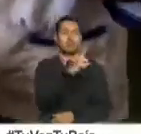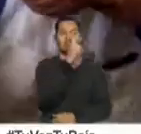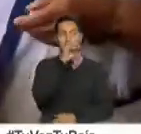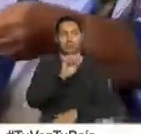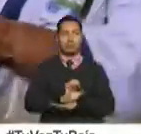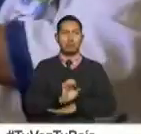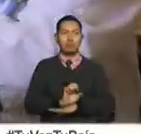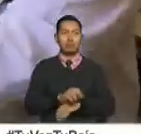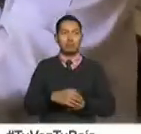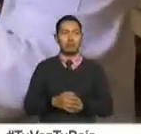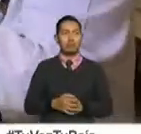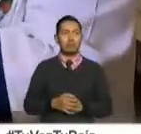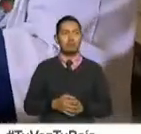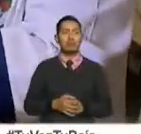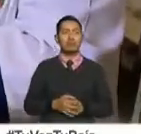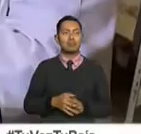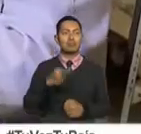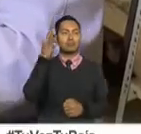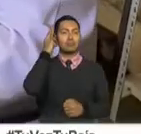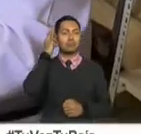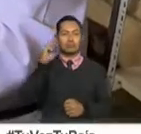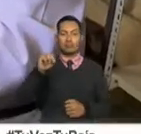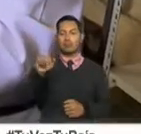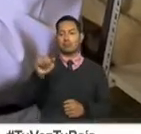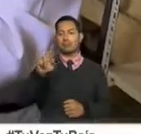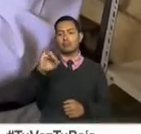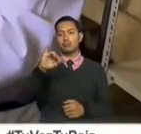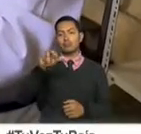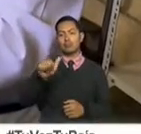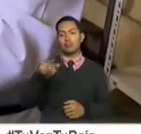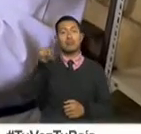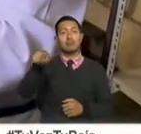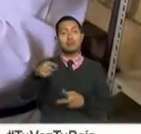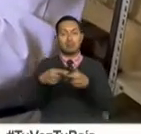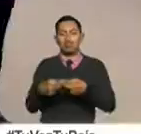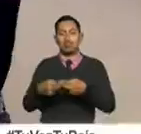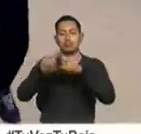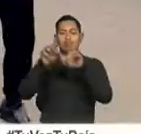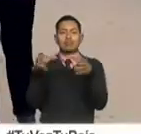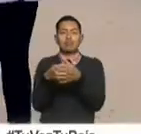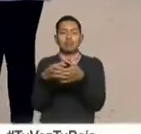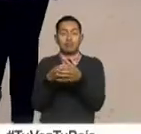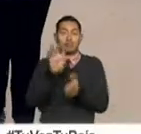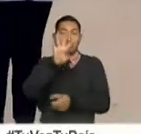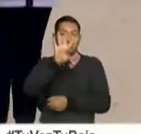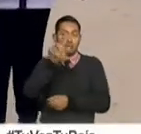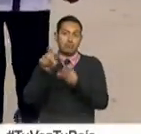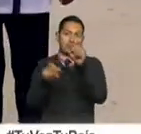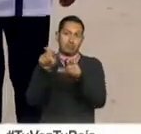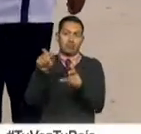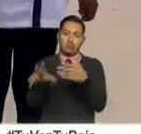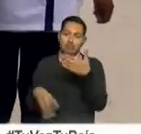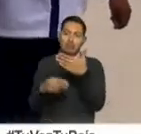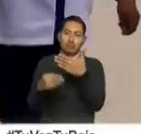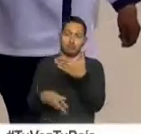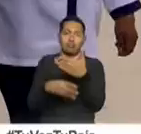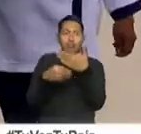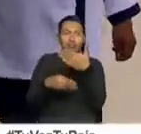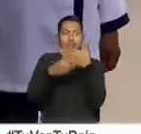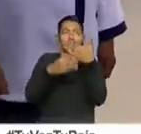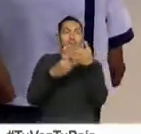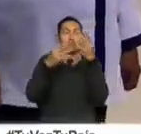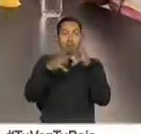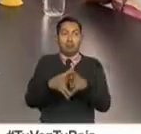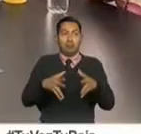país. La señora María de Mantilla conformó la asociación con 4 personas. Luego se sumaron más